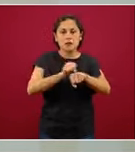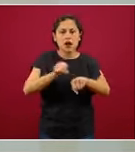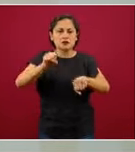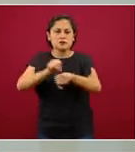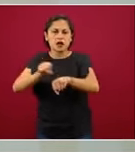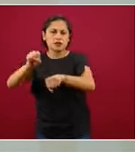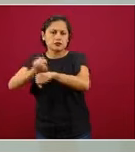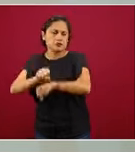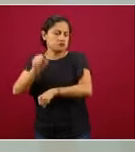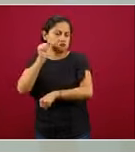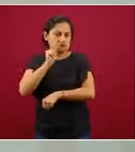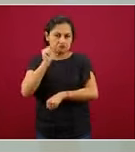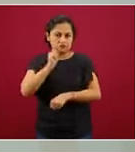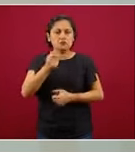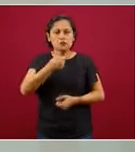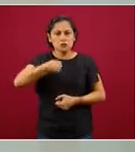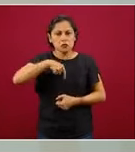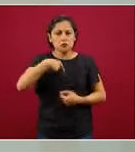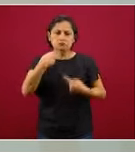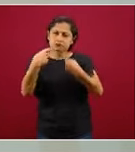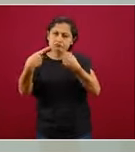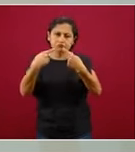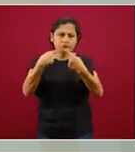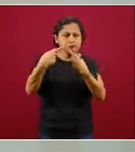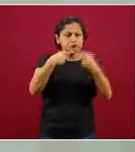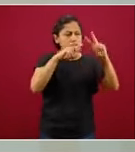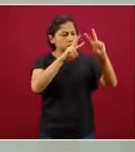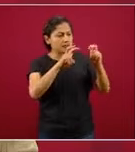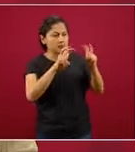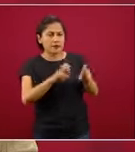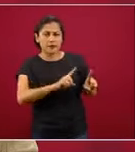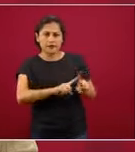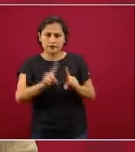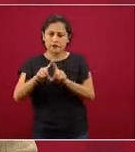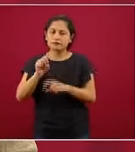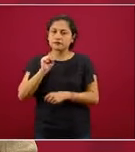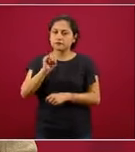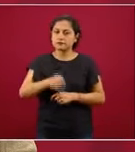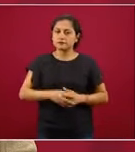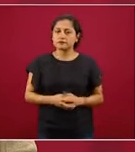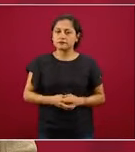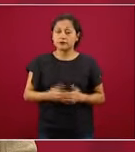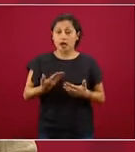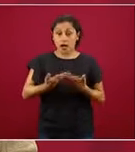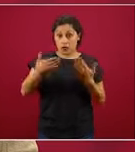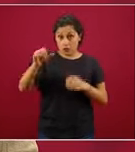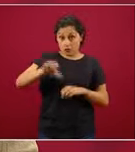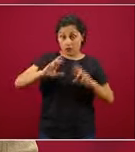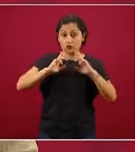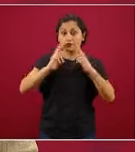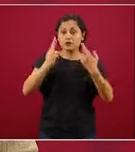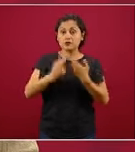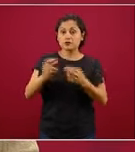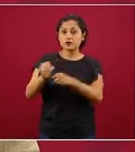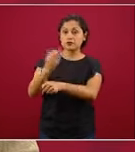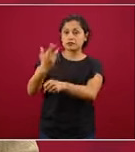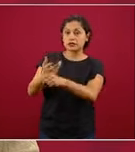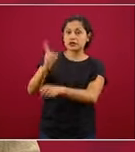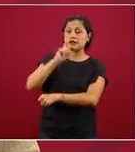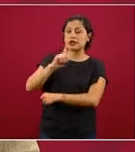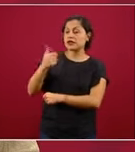y tenemos un diálogo muy fluido de distintos temas. En esta ocasión, nuevamente, la secretaria Graciela